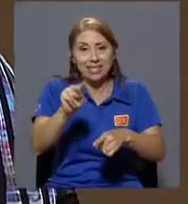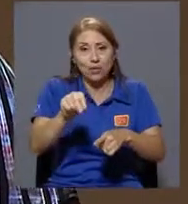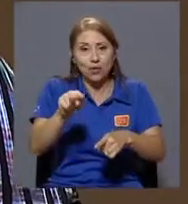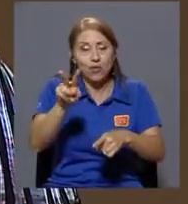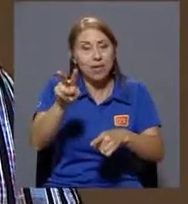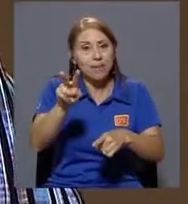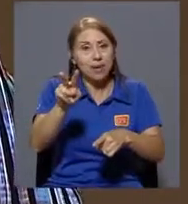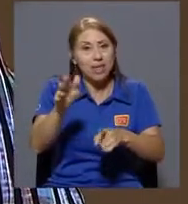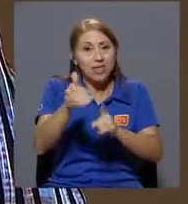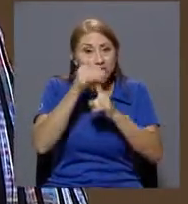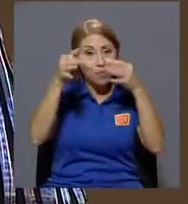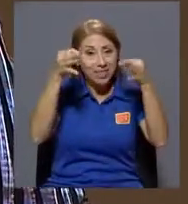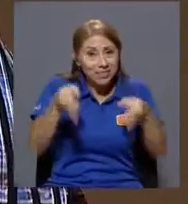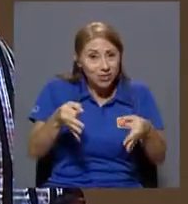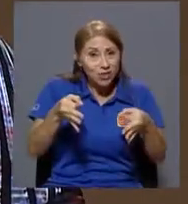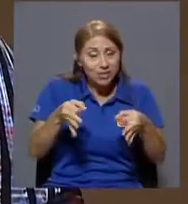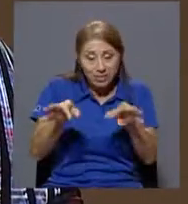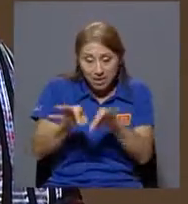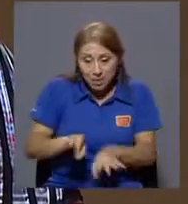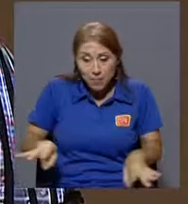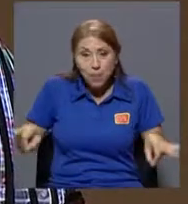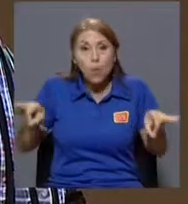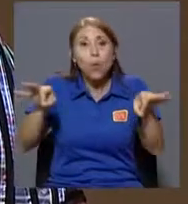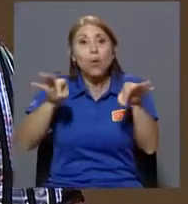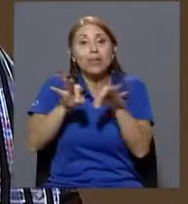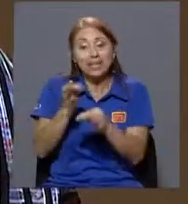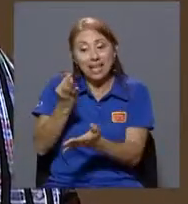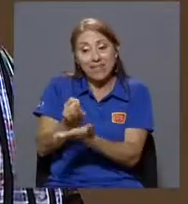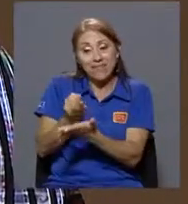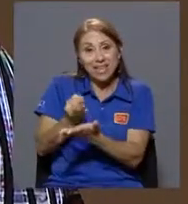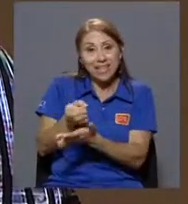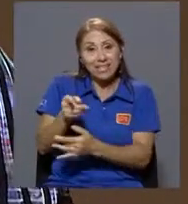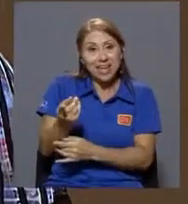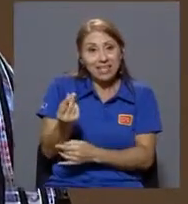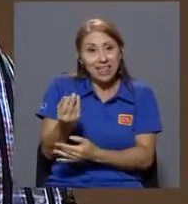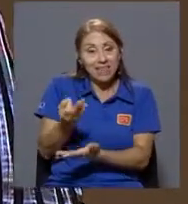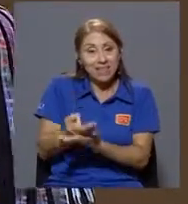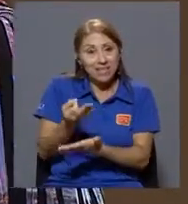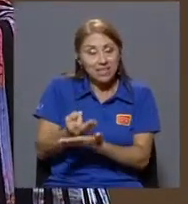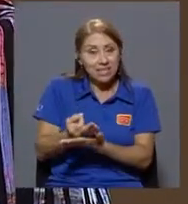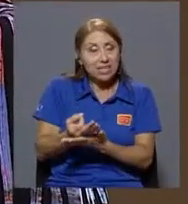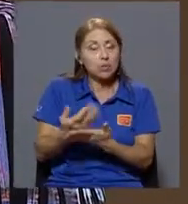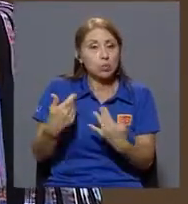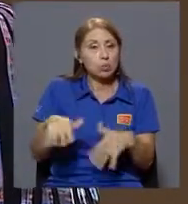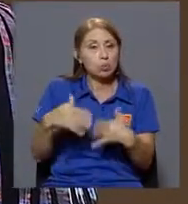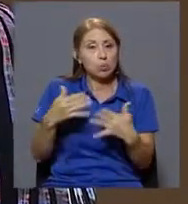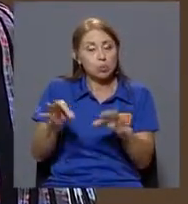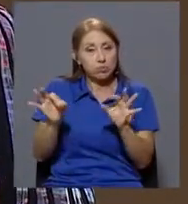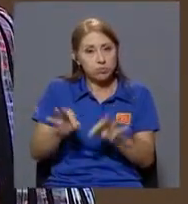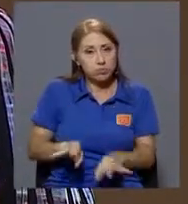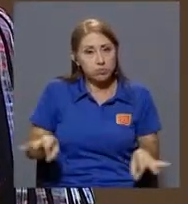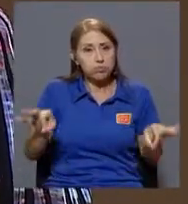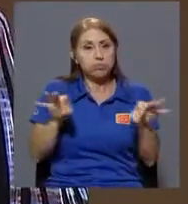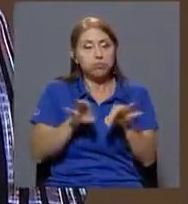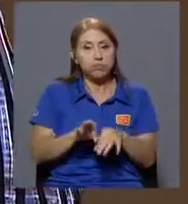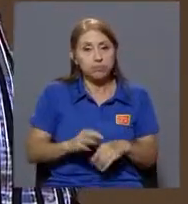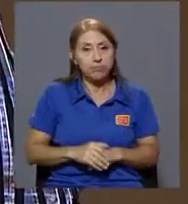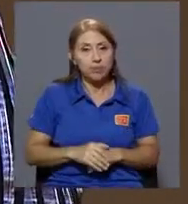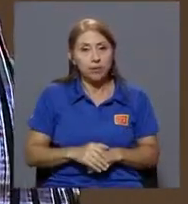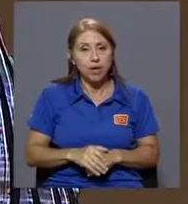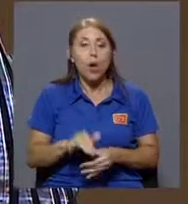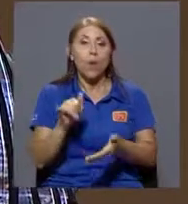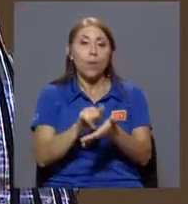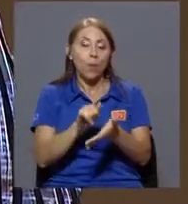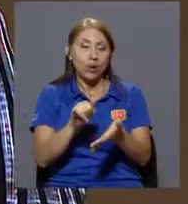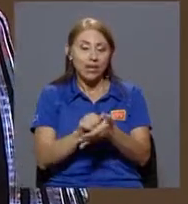de financiar este déficit al 26 de noviembre no es nada despreciable. Por eso, bueno, en